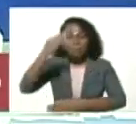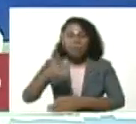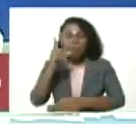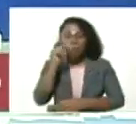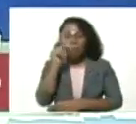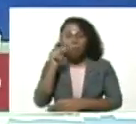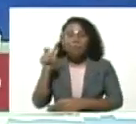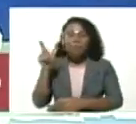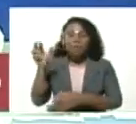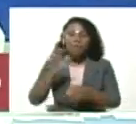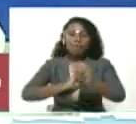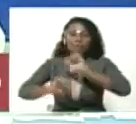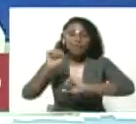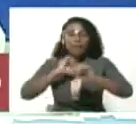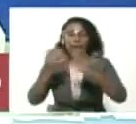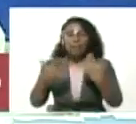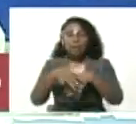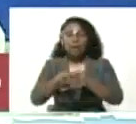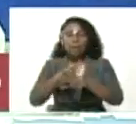Zona de Defensa Integral de Mérida,